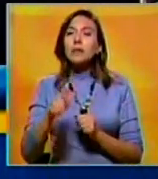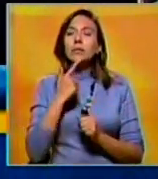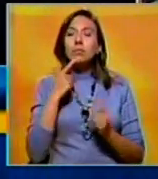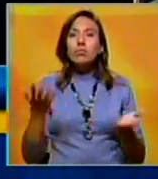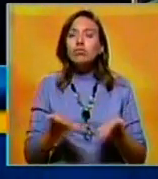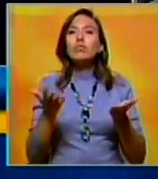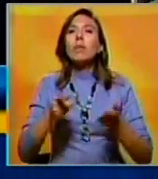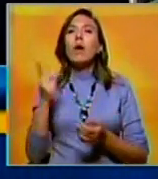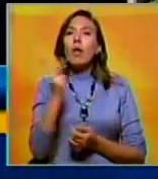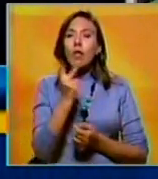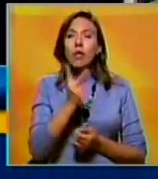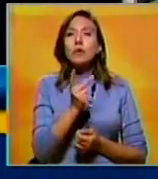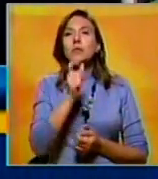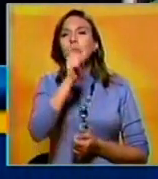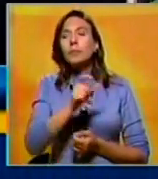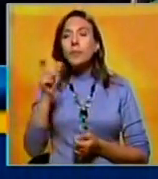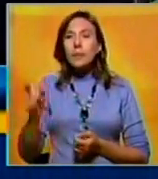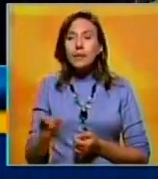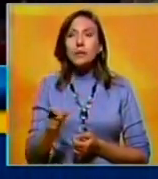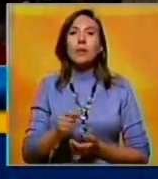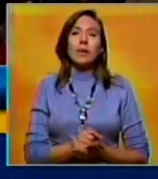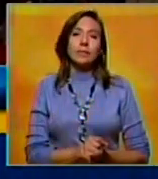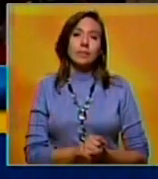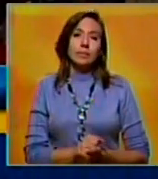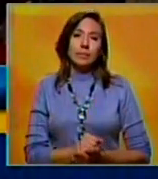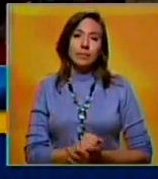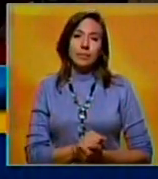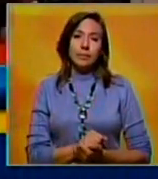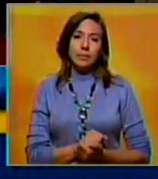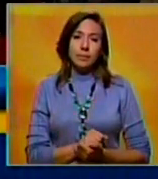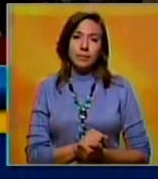comunicadores sociales en la 27ª edición de estos premios.